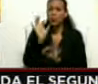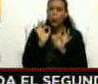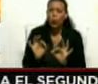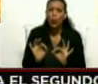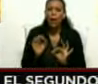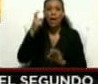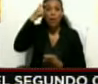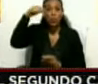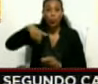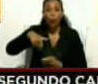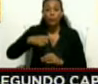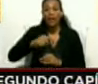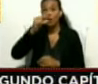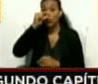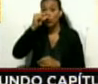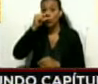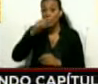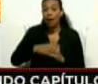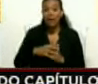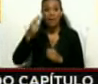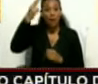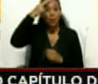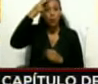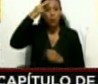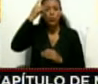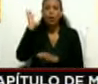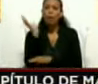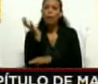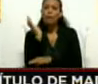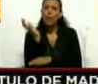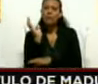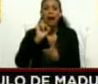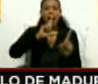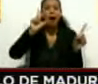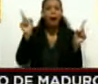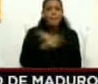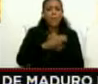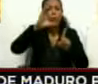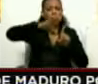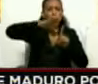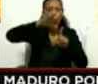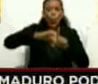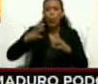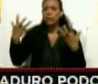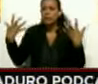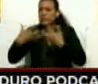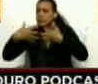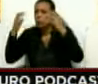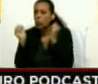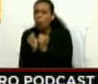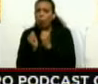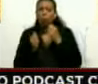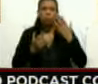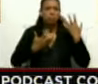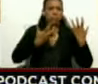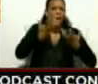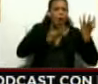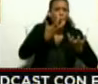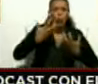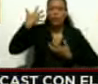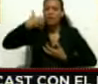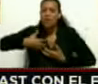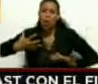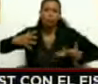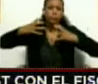hoy en Dubái, cuando estamos celebrando la conferencia de cambio climático, la COP28, ellos han